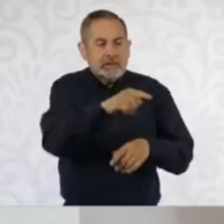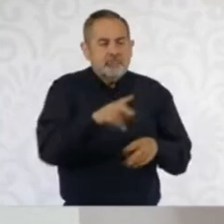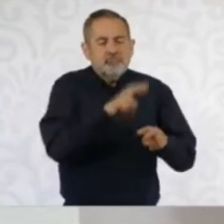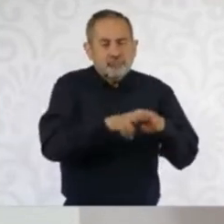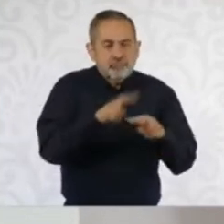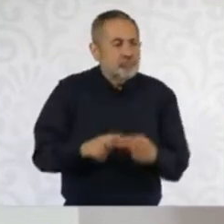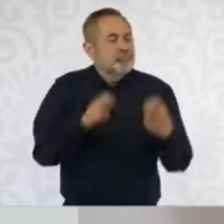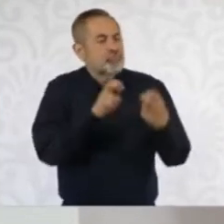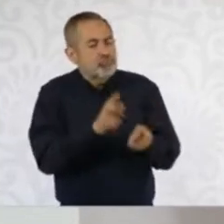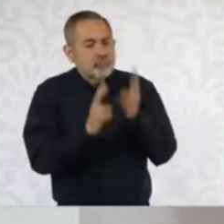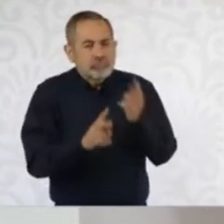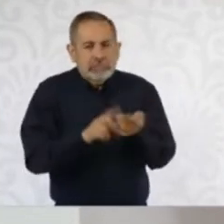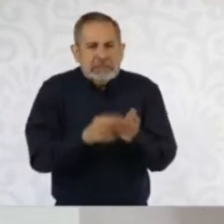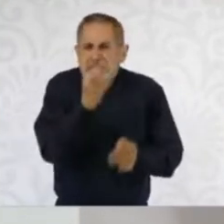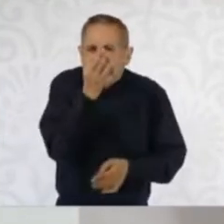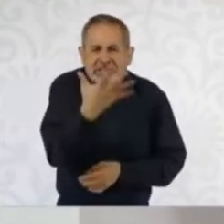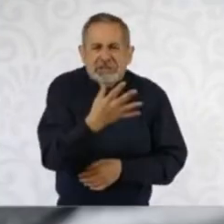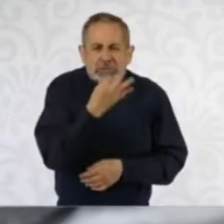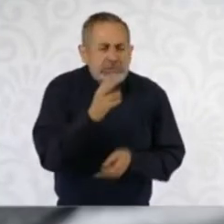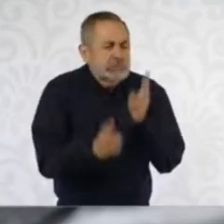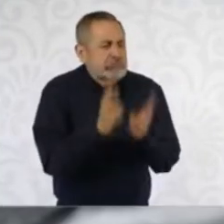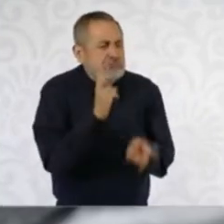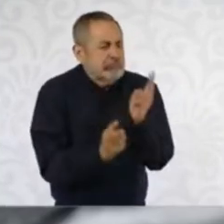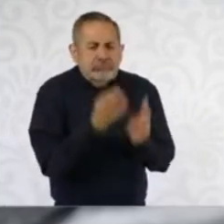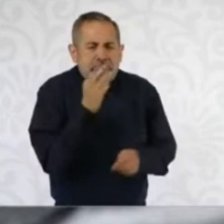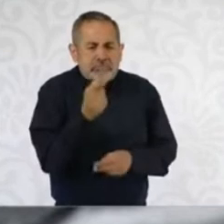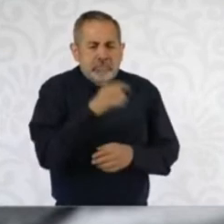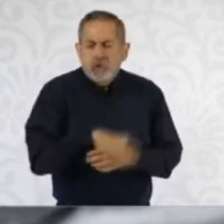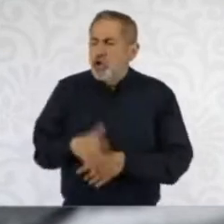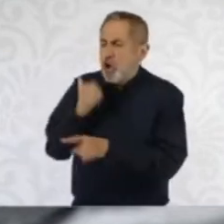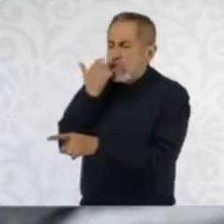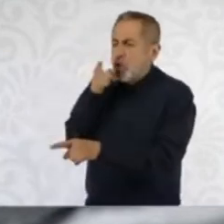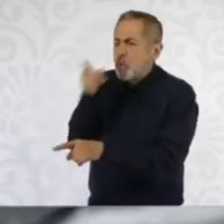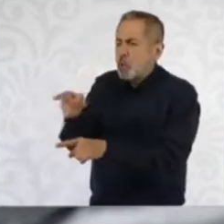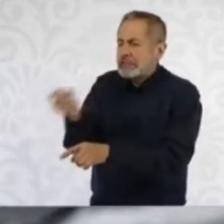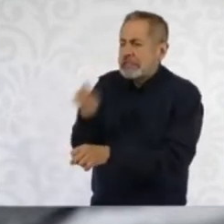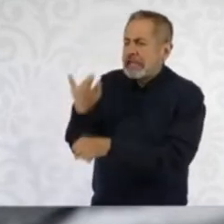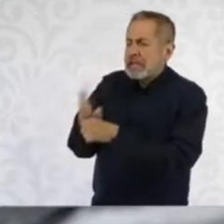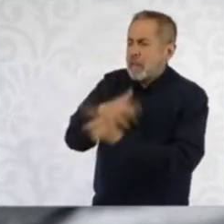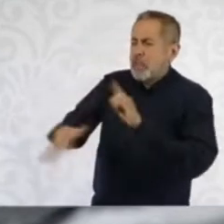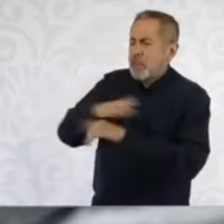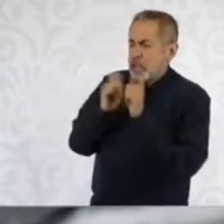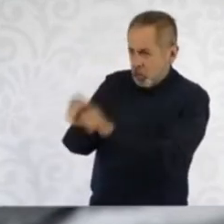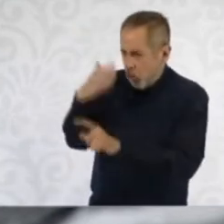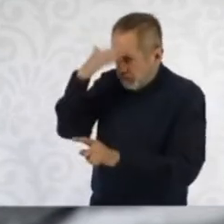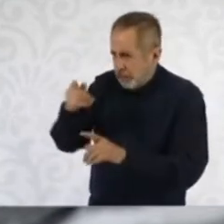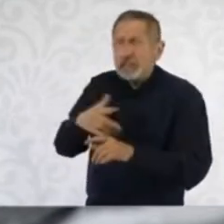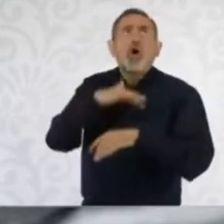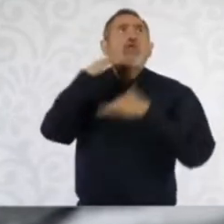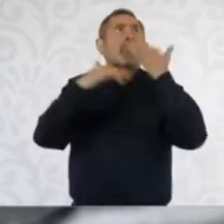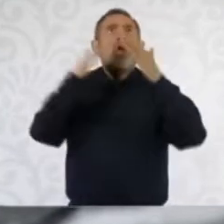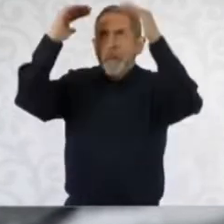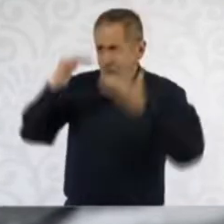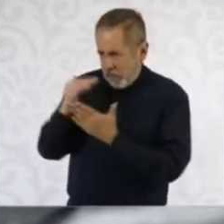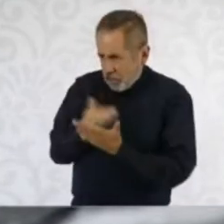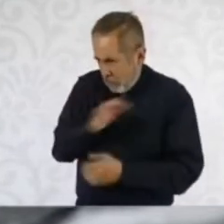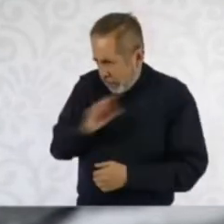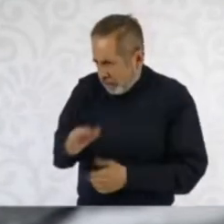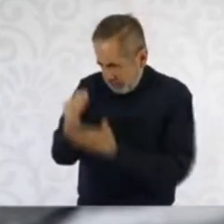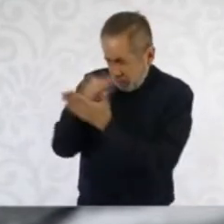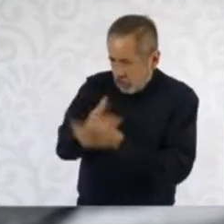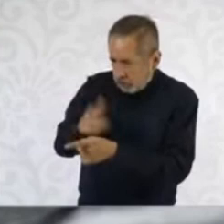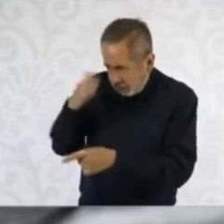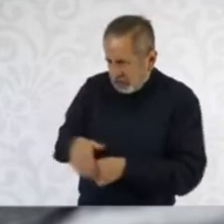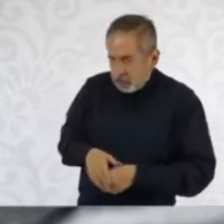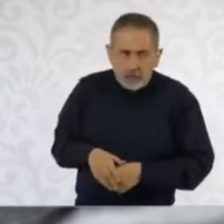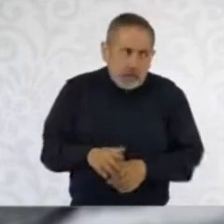creo que fue una conversación de 5 minutos. Me dijo, pues quiero que seas la secretaria de Medio Ambiente. ¿Tú sabes bajar la contaminación de la ciudad? Pues